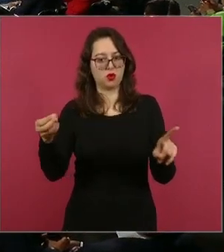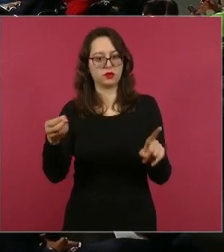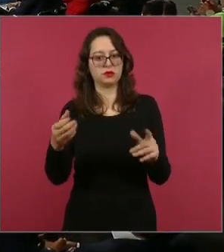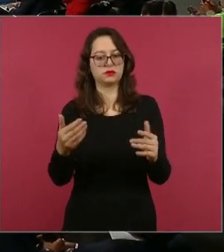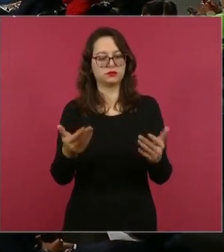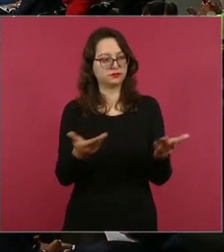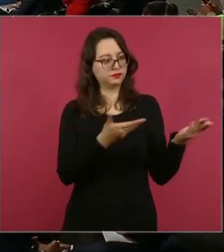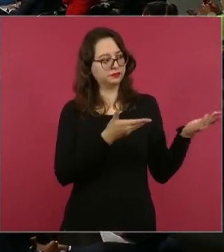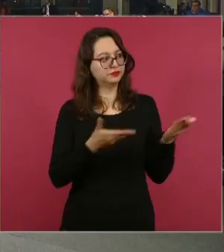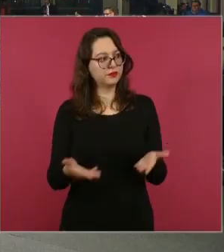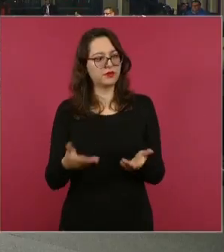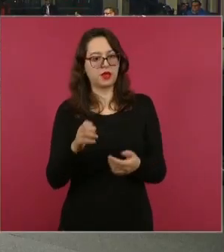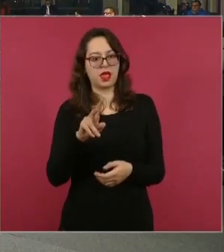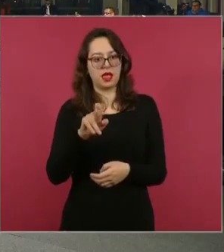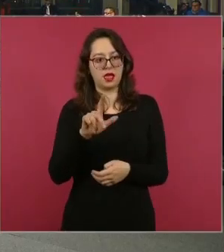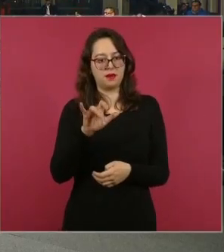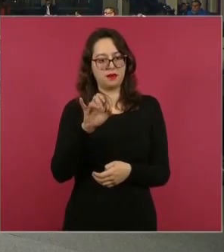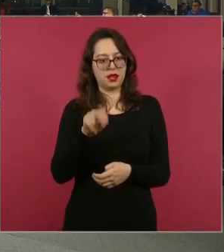evely